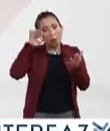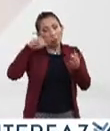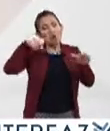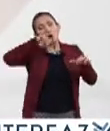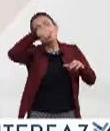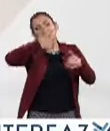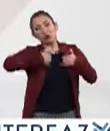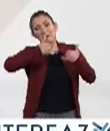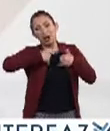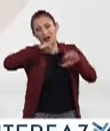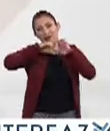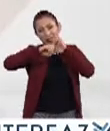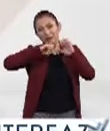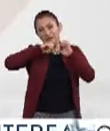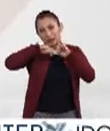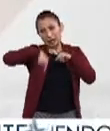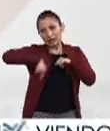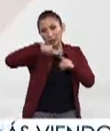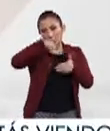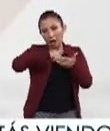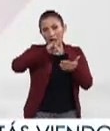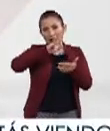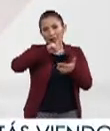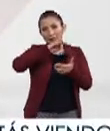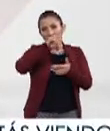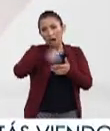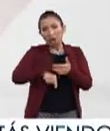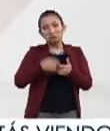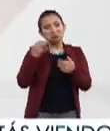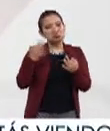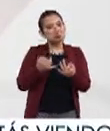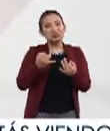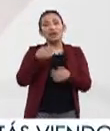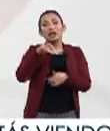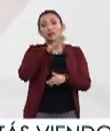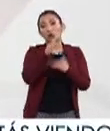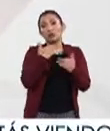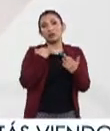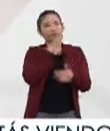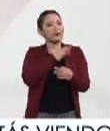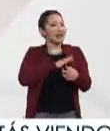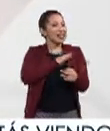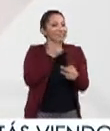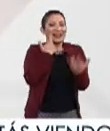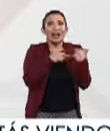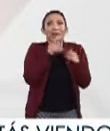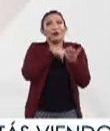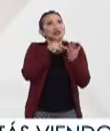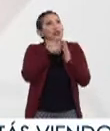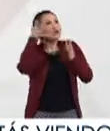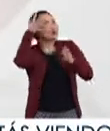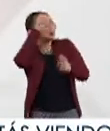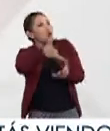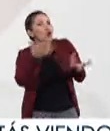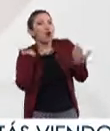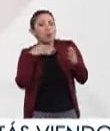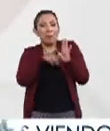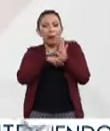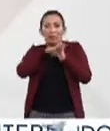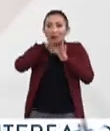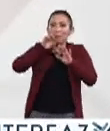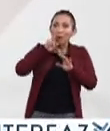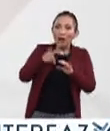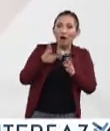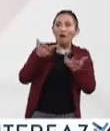otros chicos que hemos entrevistado también aquí en este espacio de Interfaz. Y bueno, pues todos regresan felices con nuevos proyectos, con una madurez,